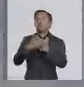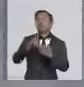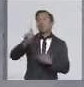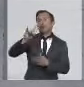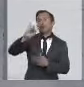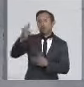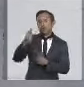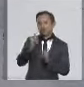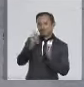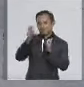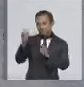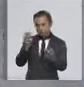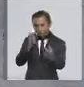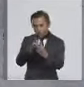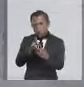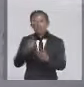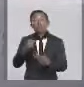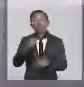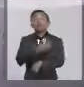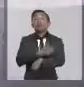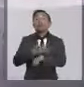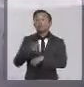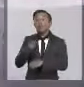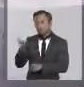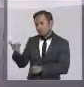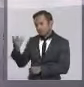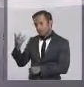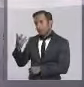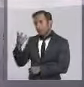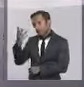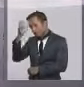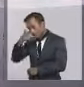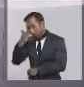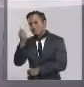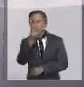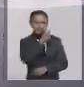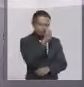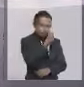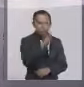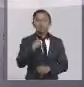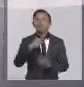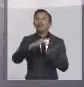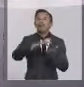Mis compañeros Denise Merkel y Sergio Sarmiento gracias. Y yo les damos las gracias por habernos gracias, acompañado. Gracias,